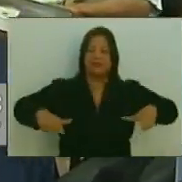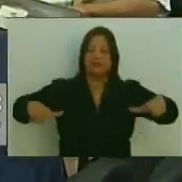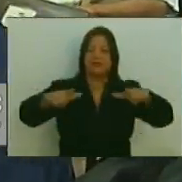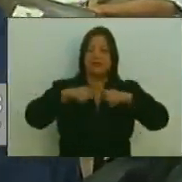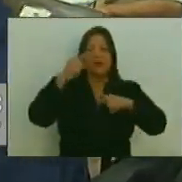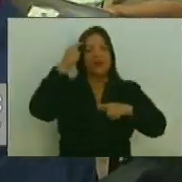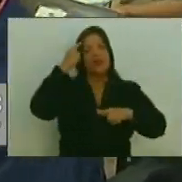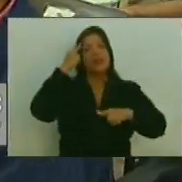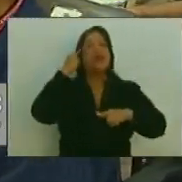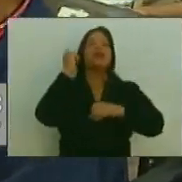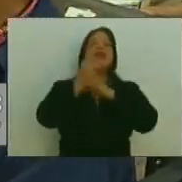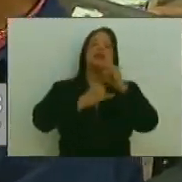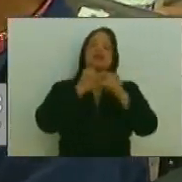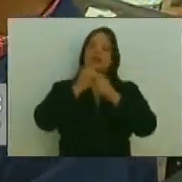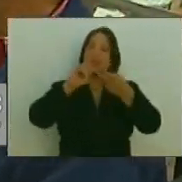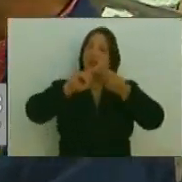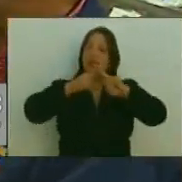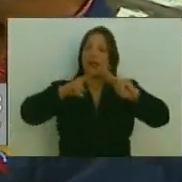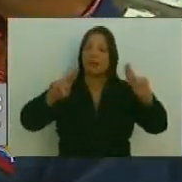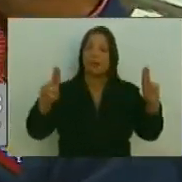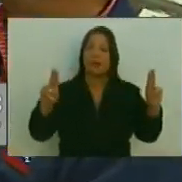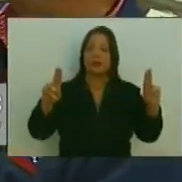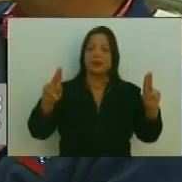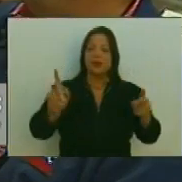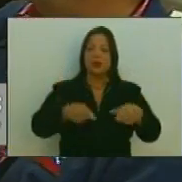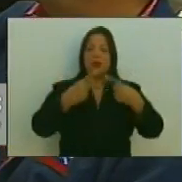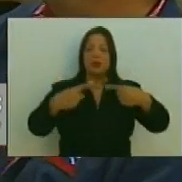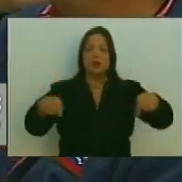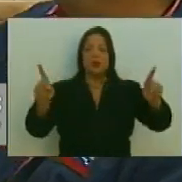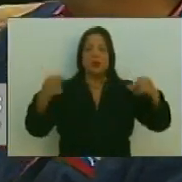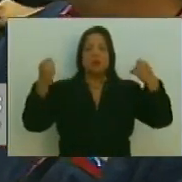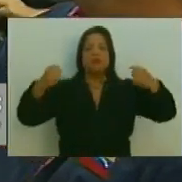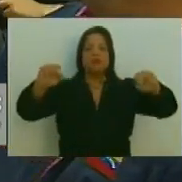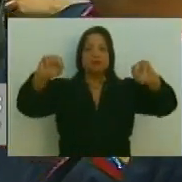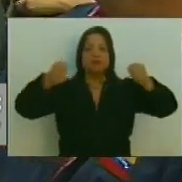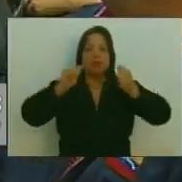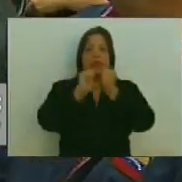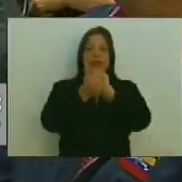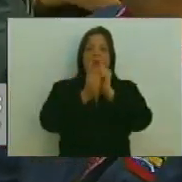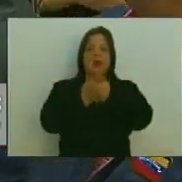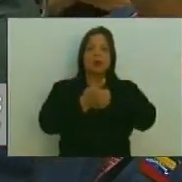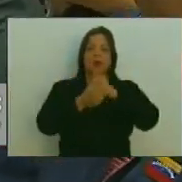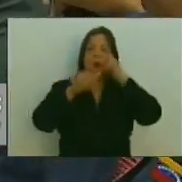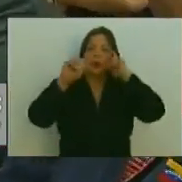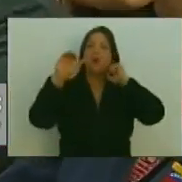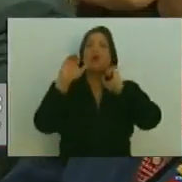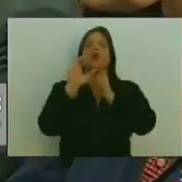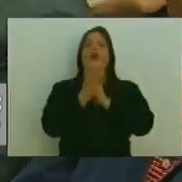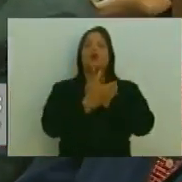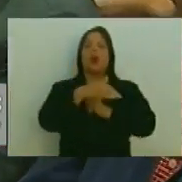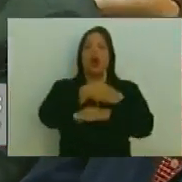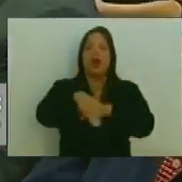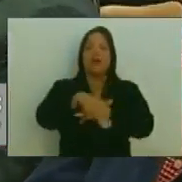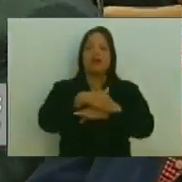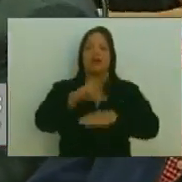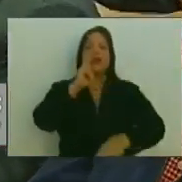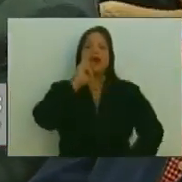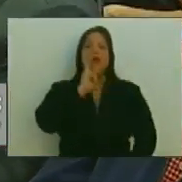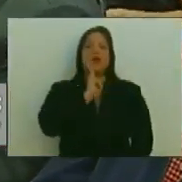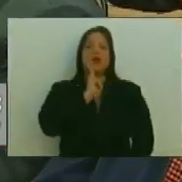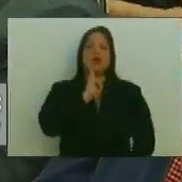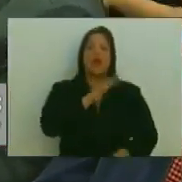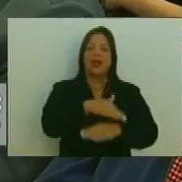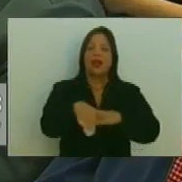Día Internacional por la Paz, un evento recreativo, deportivo y cultural en la Avenida Bolívar de la ciudad